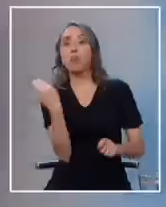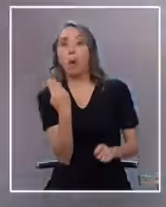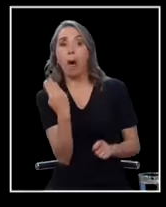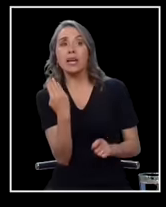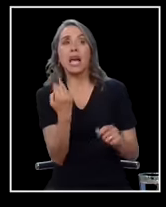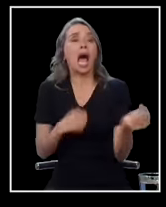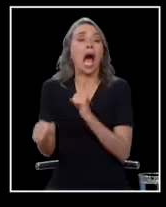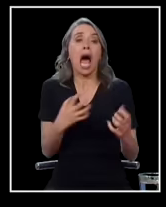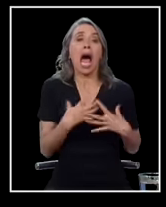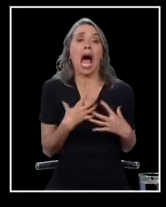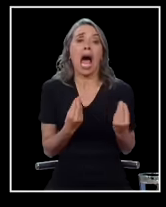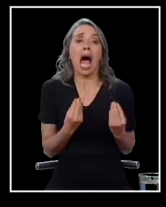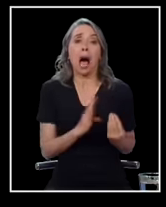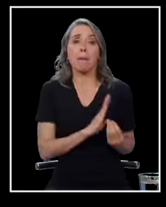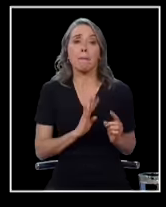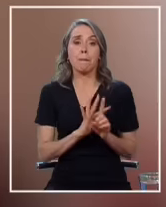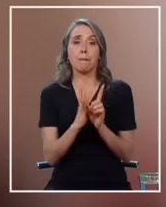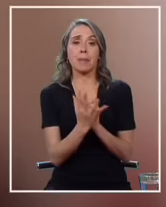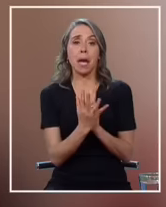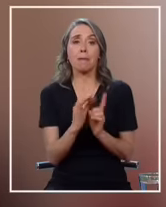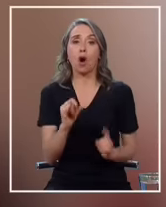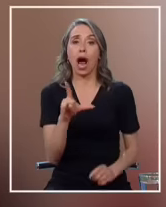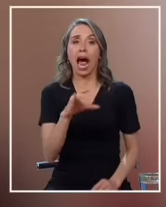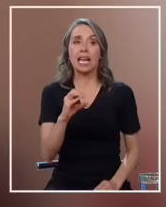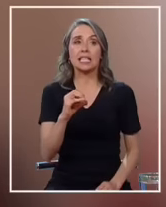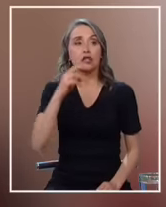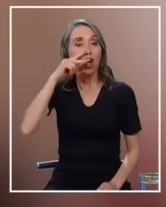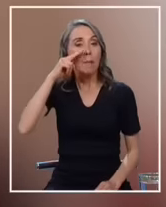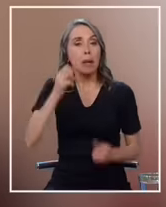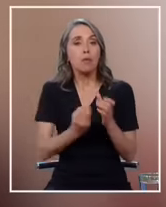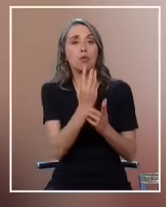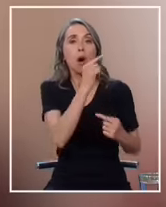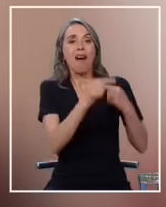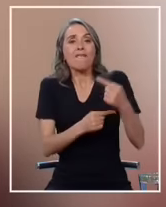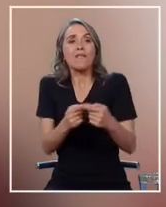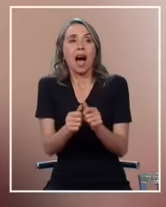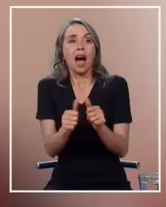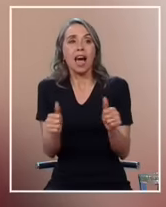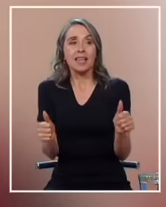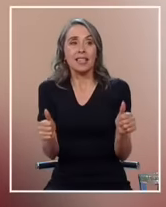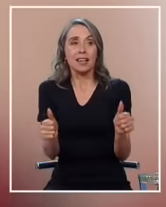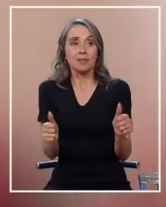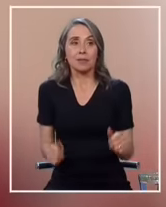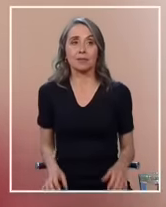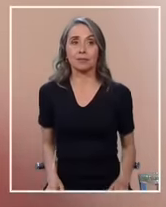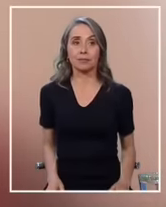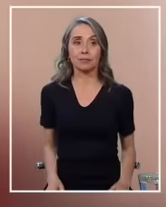horas de terror en los miembros de Jalisco Melipilla Nueva Generación.